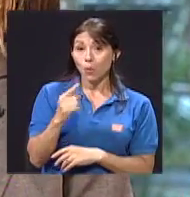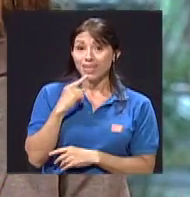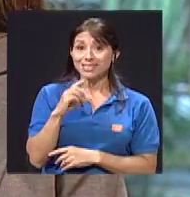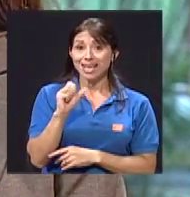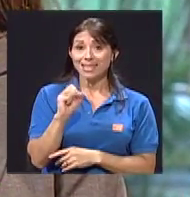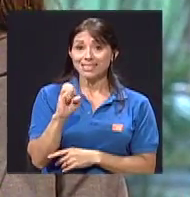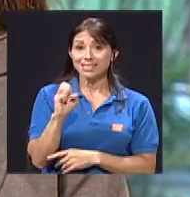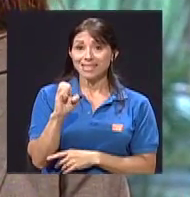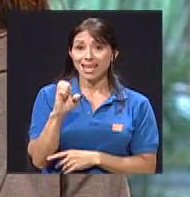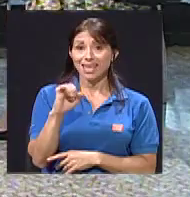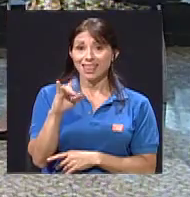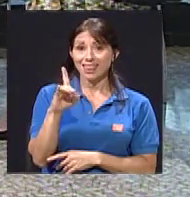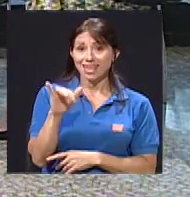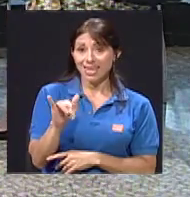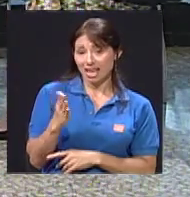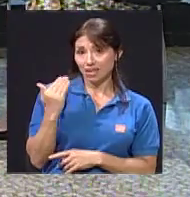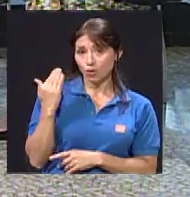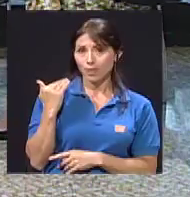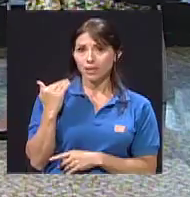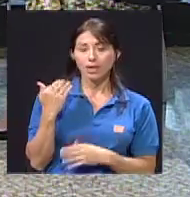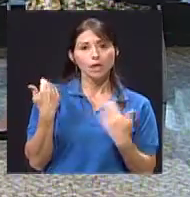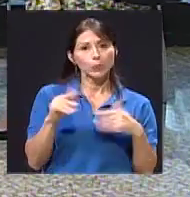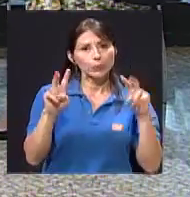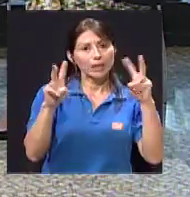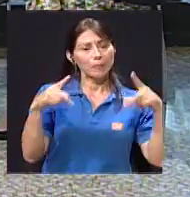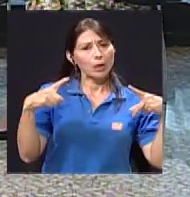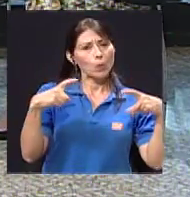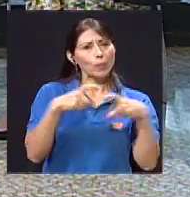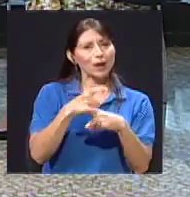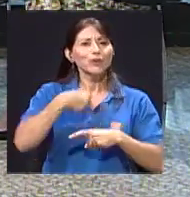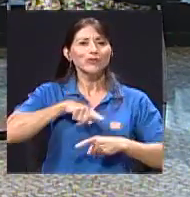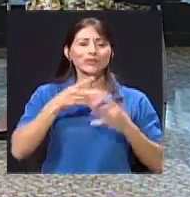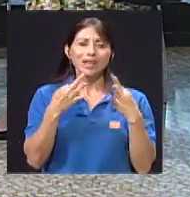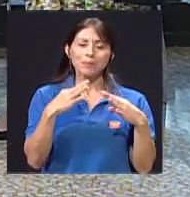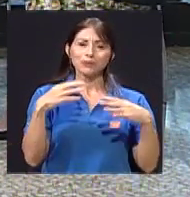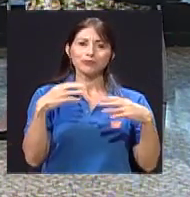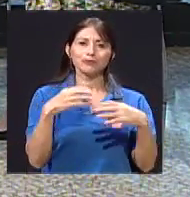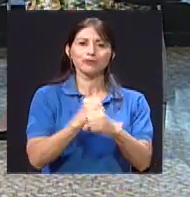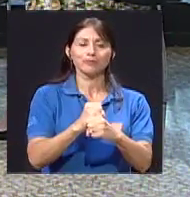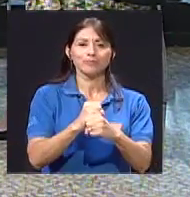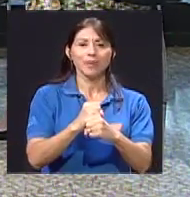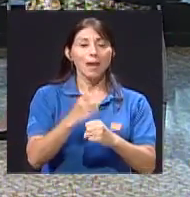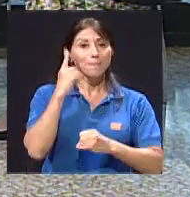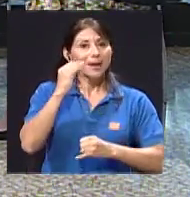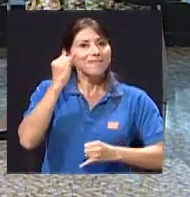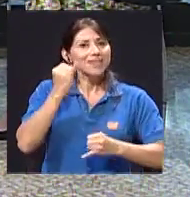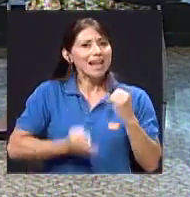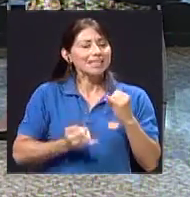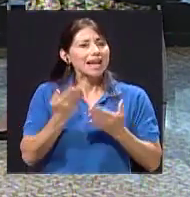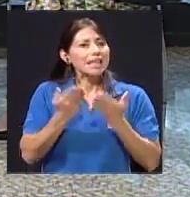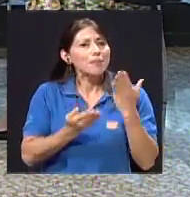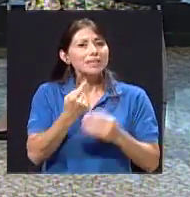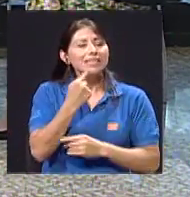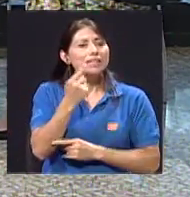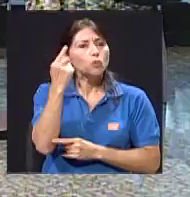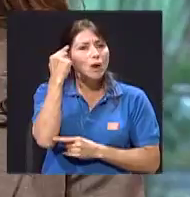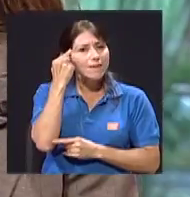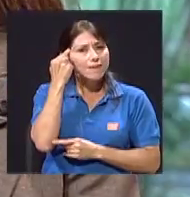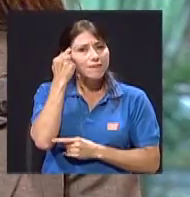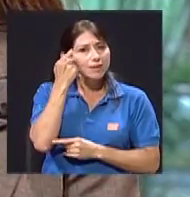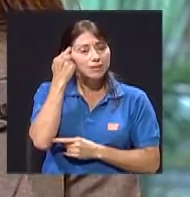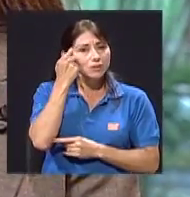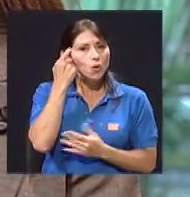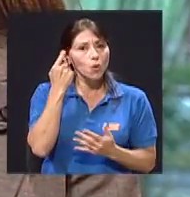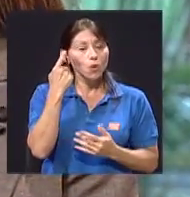Seidy anteriormente, es muy complejo, tratamos de sintetizarlo. Y ya para finalizar, una reflexión tal vez, doctor, porque